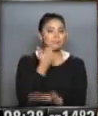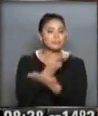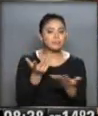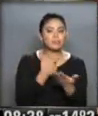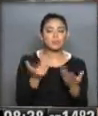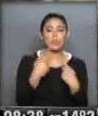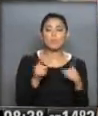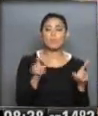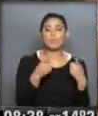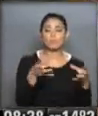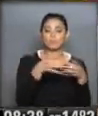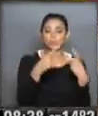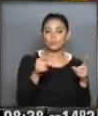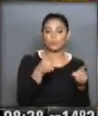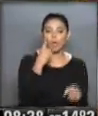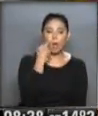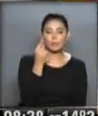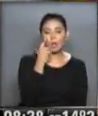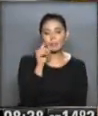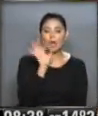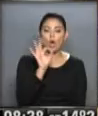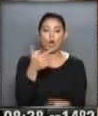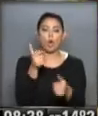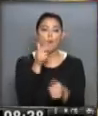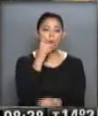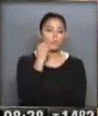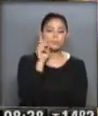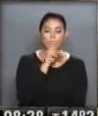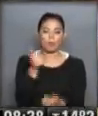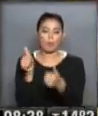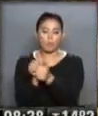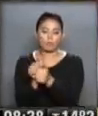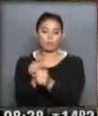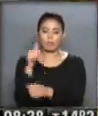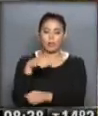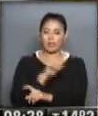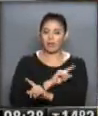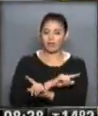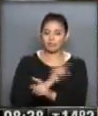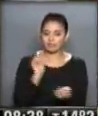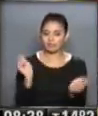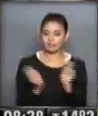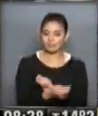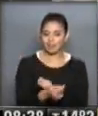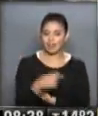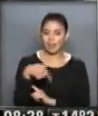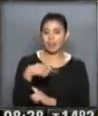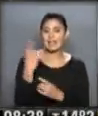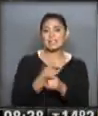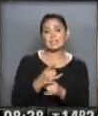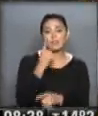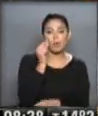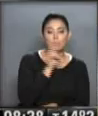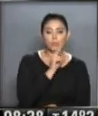de músicos o de la cosa esta hombre-mujer, igualmente acá, como acá y en otras partes del mundo, siempre hay hombres y